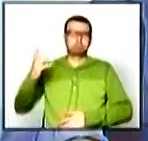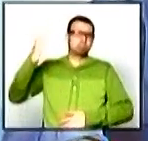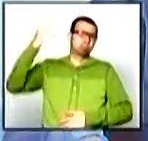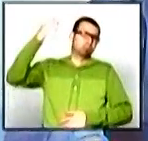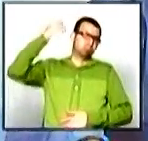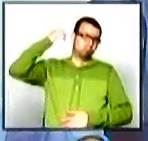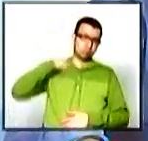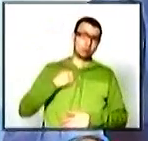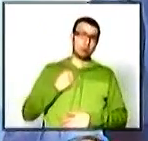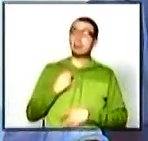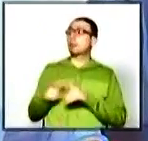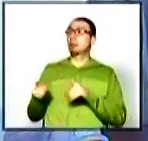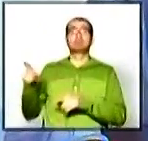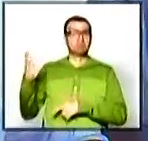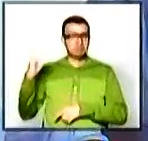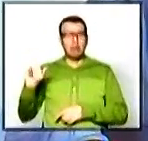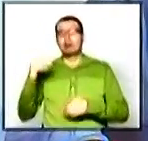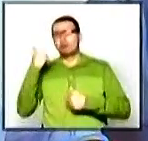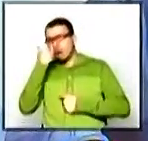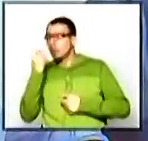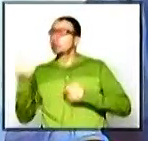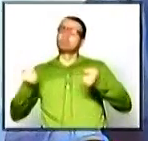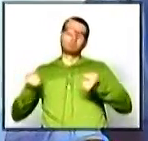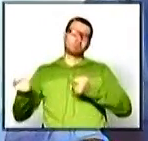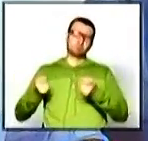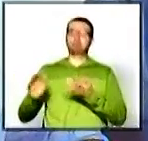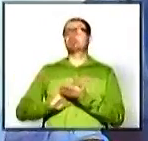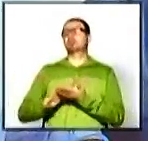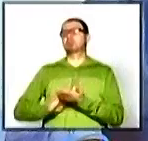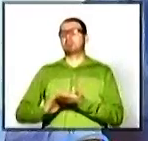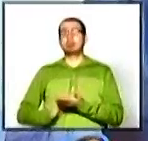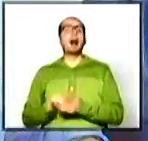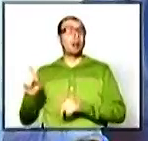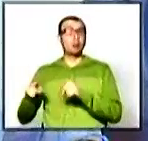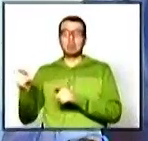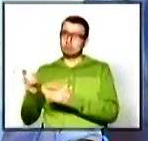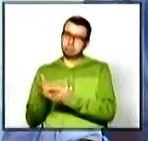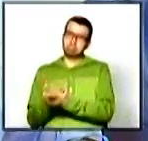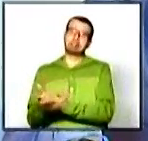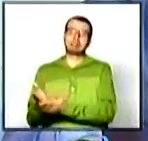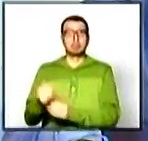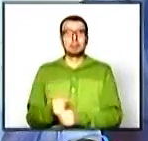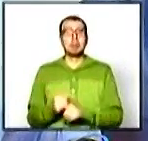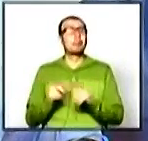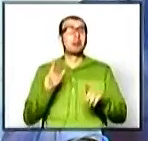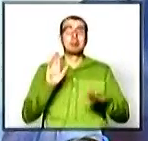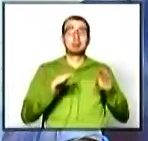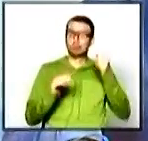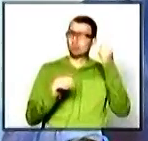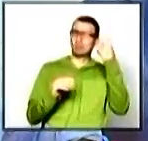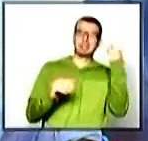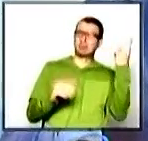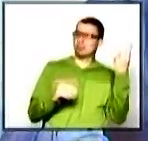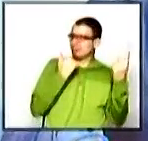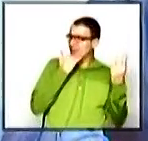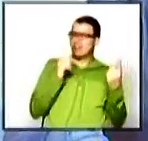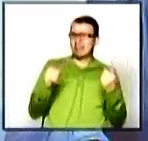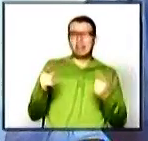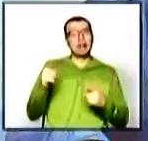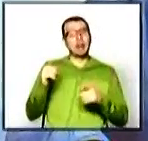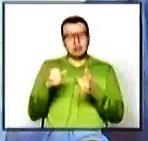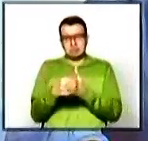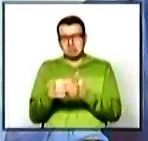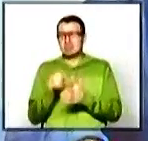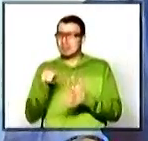existían terapias que afortunadamente muchas se conservan, pero no entendemos por qué en las facultades de medicina las